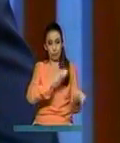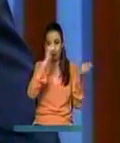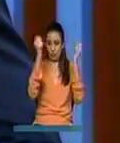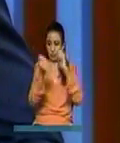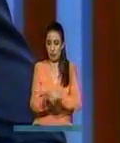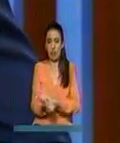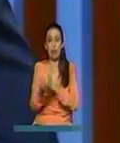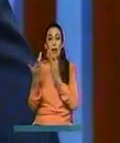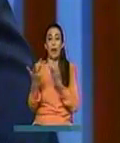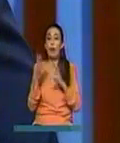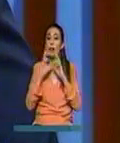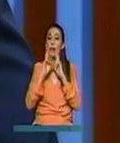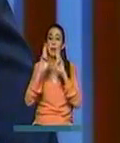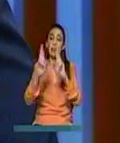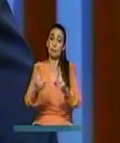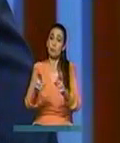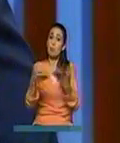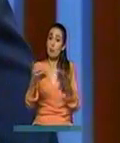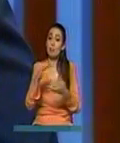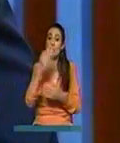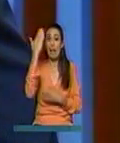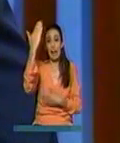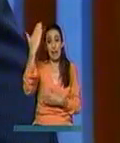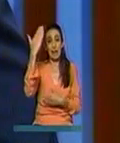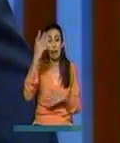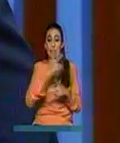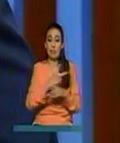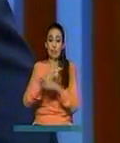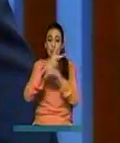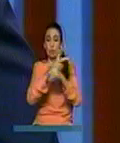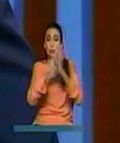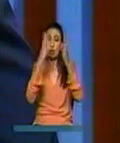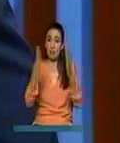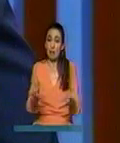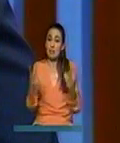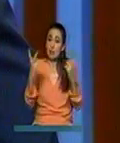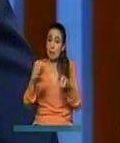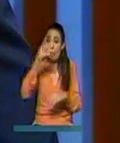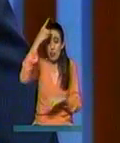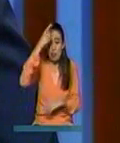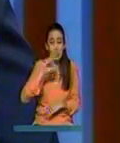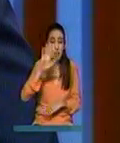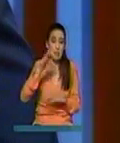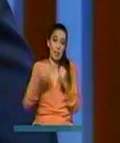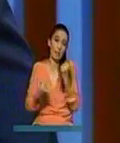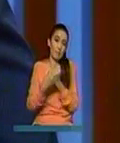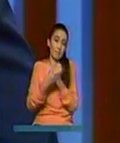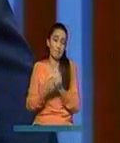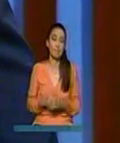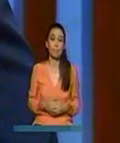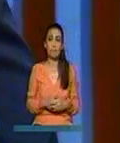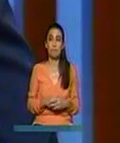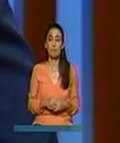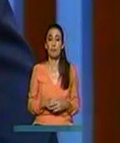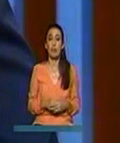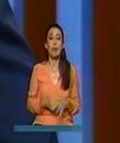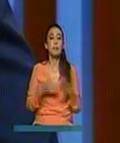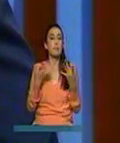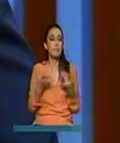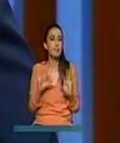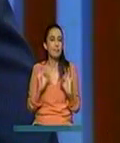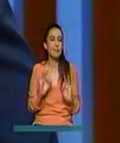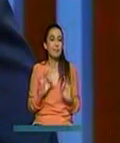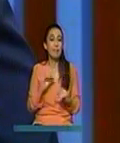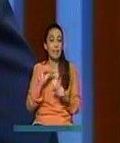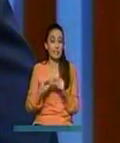Vamos a tener que ver la respuesta de la alcaldía y sus concejales para ver qué apoyo le dan a esto. Nos toca ahí, es